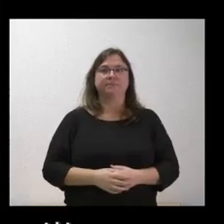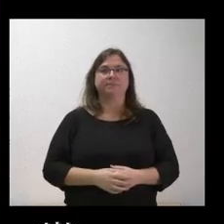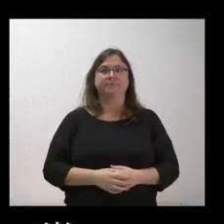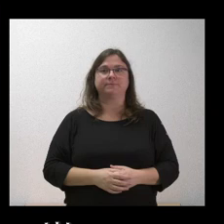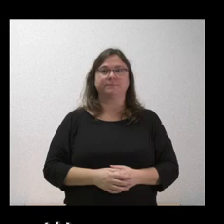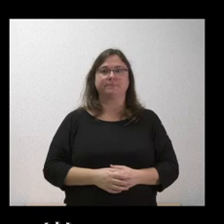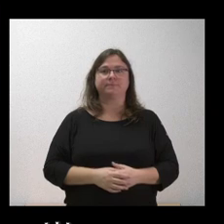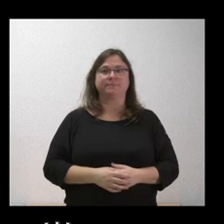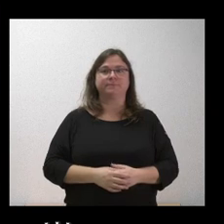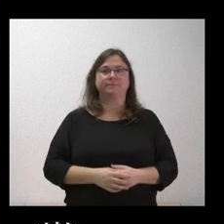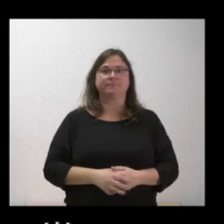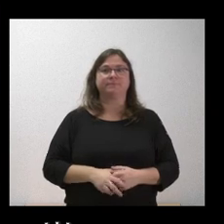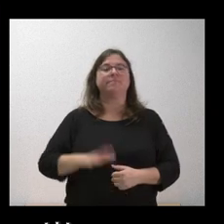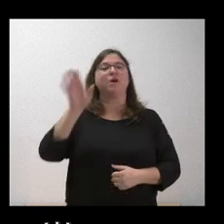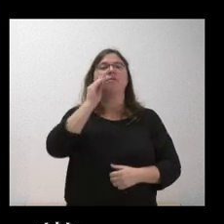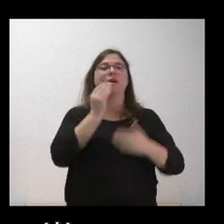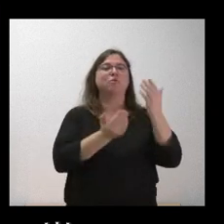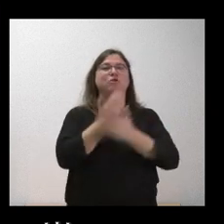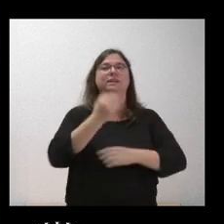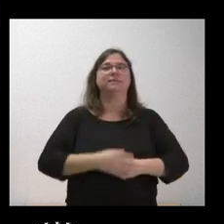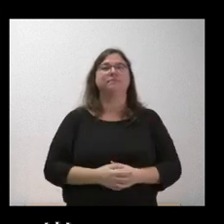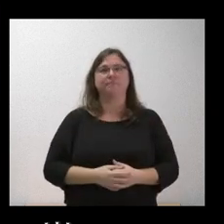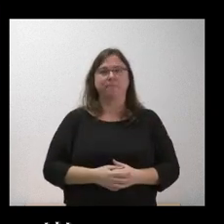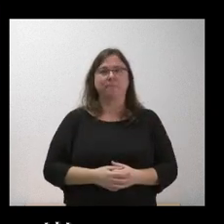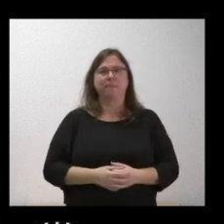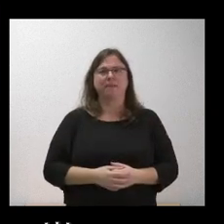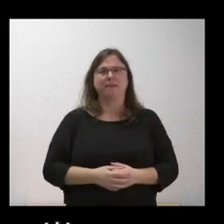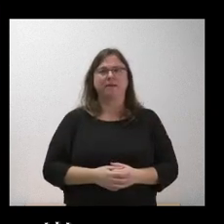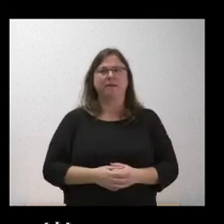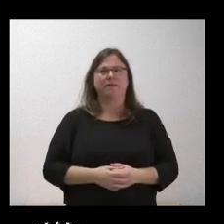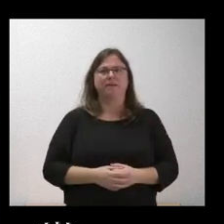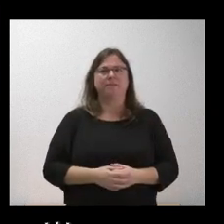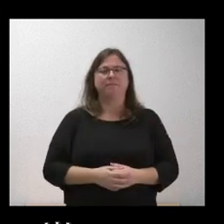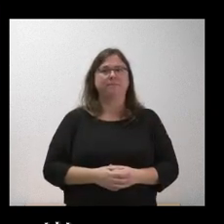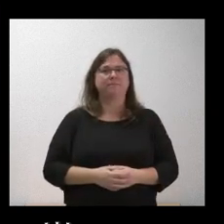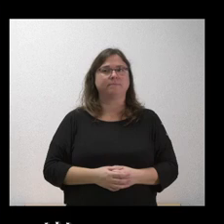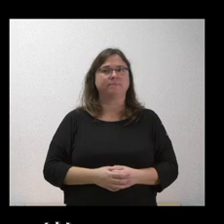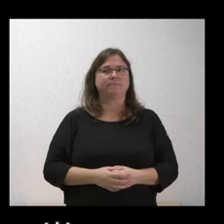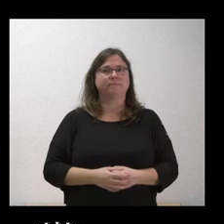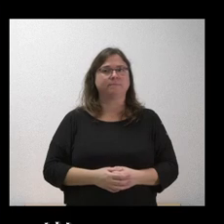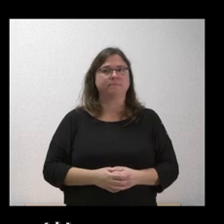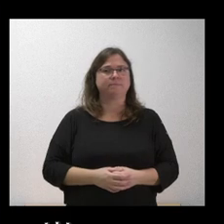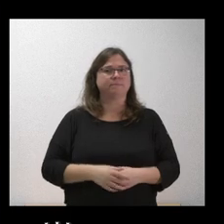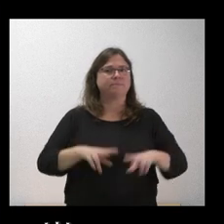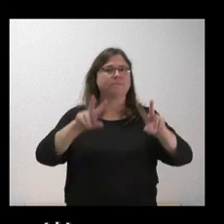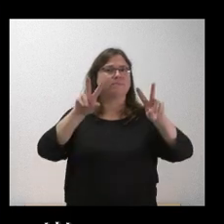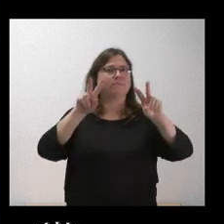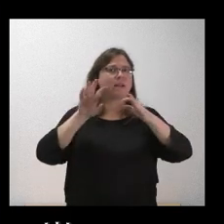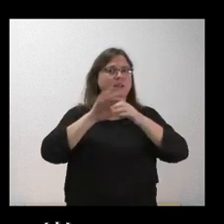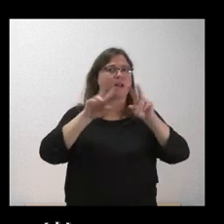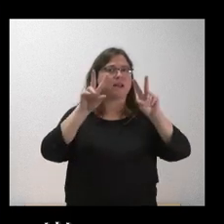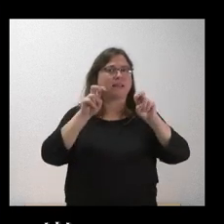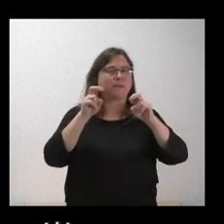adelante Hola Buenos días Muy brevemente se alarg eh A propósito de las de las